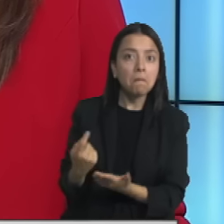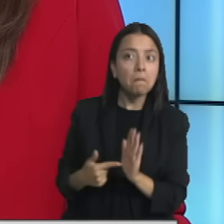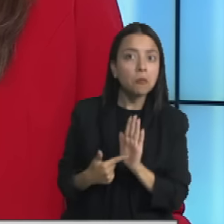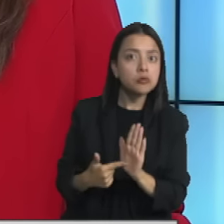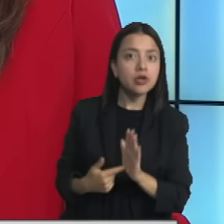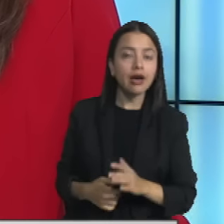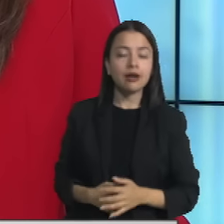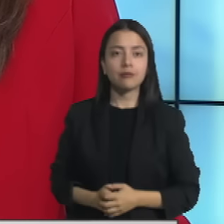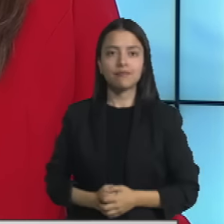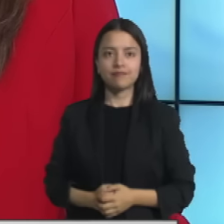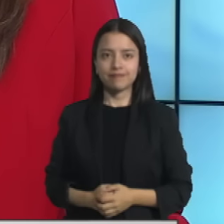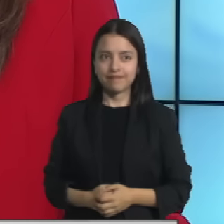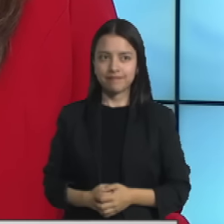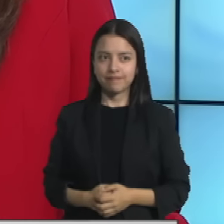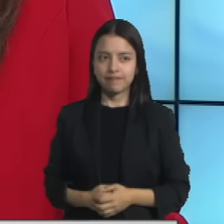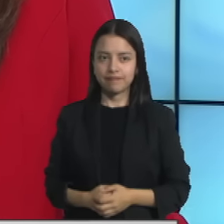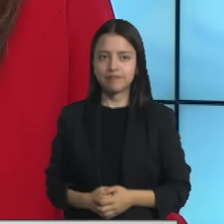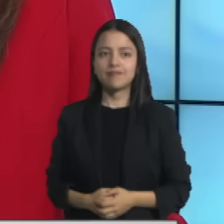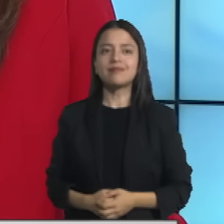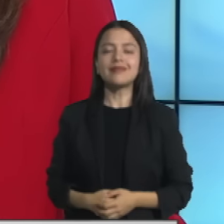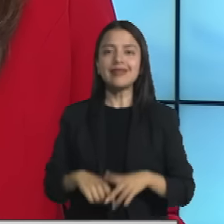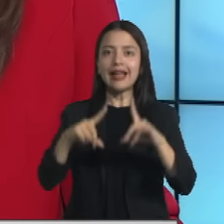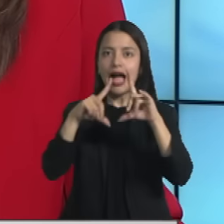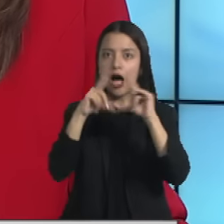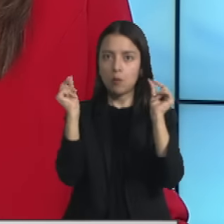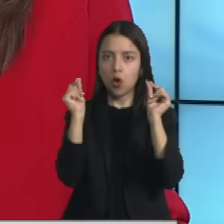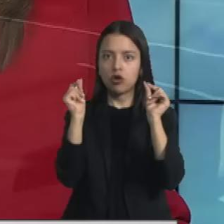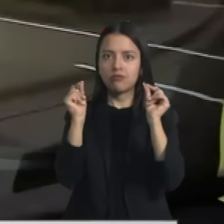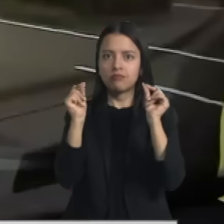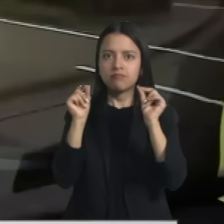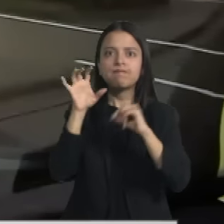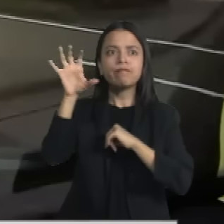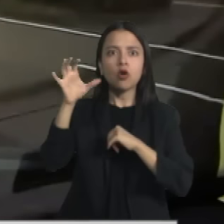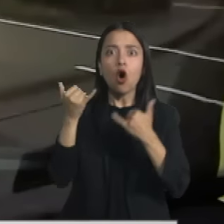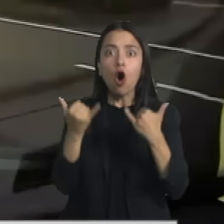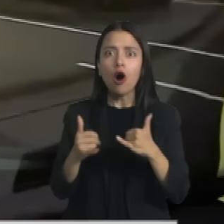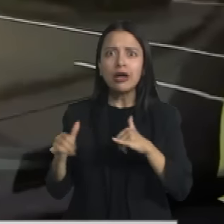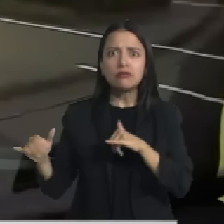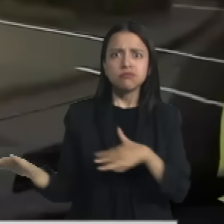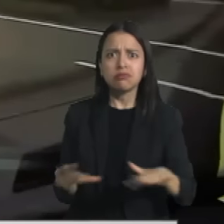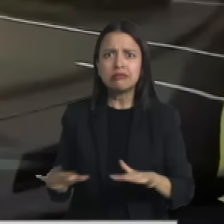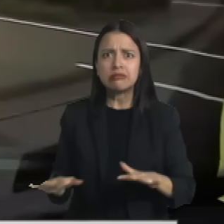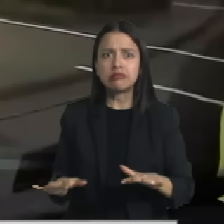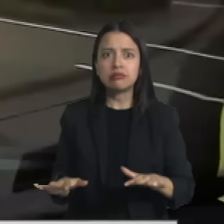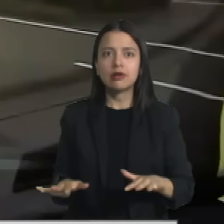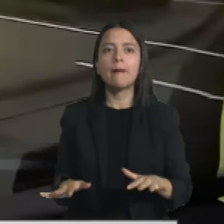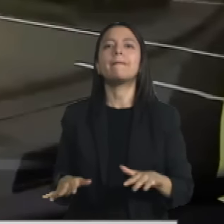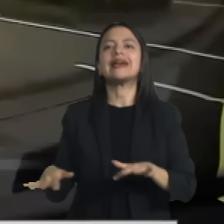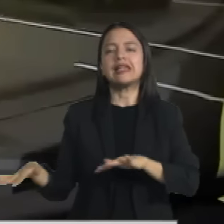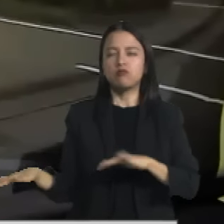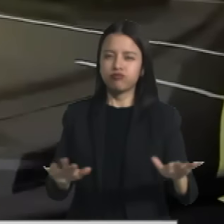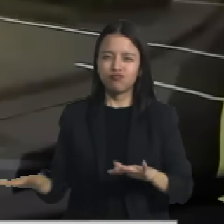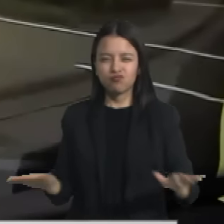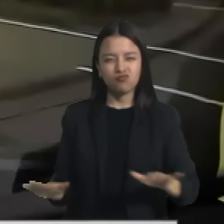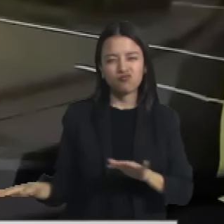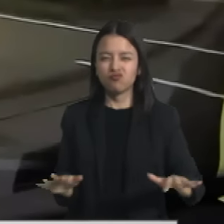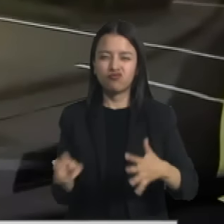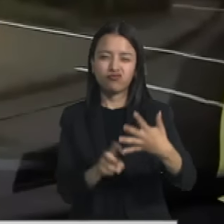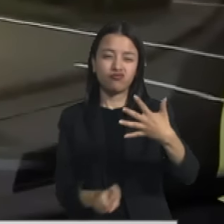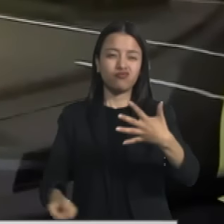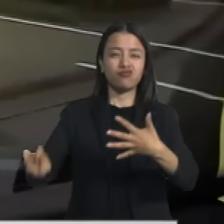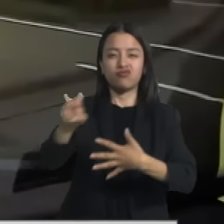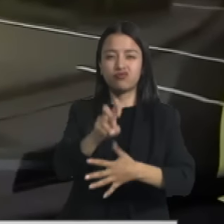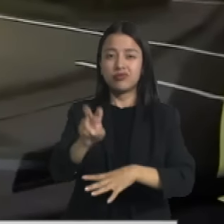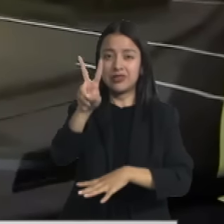de magnitud 7.1 sacudió a Japón, activando alertas de tsunami para varias regiones de las islas suroccidentales. De